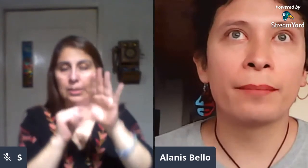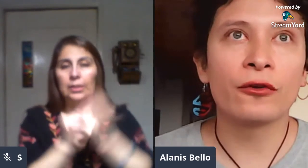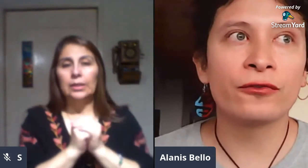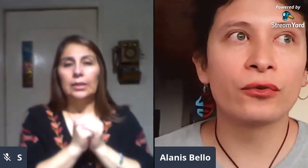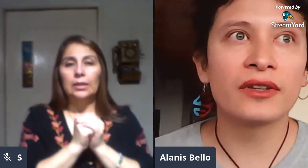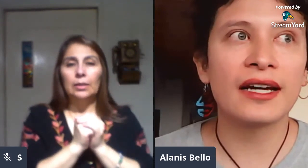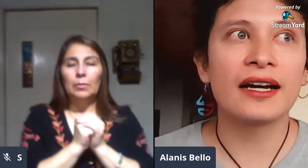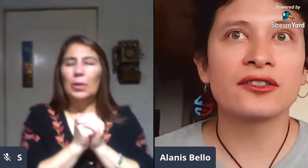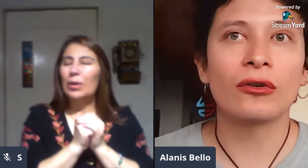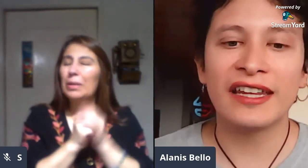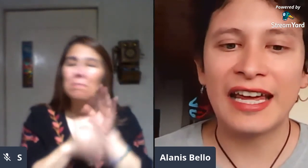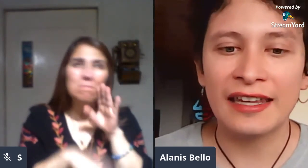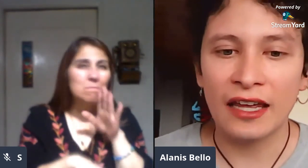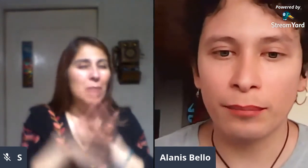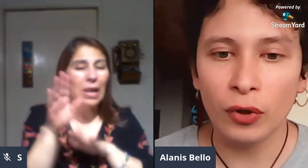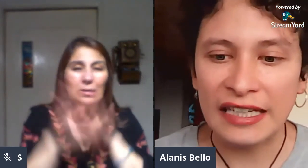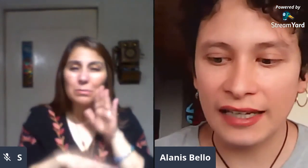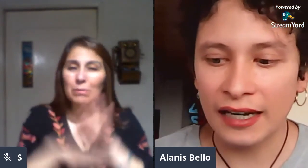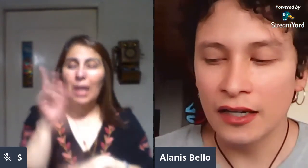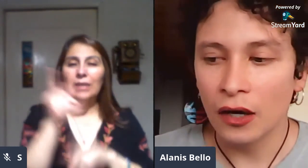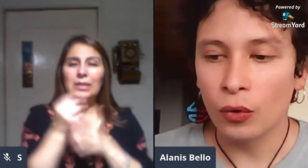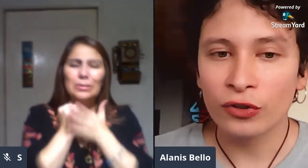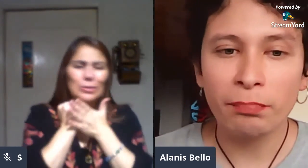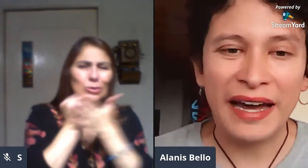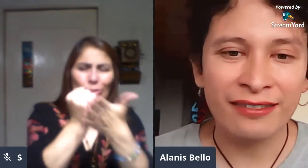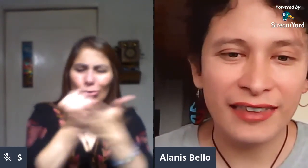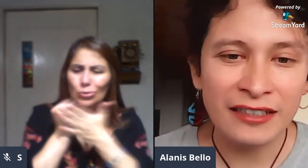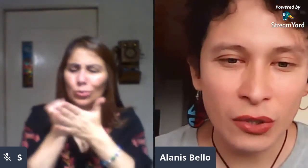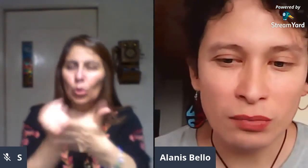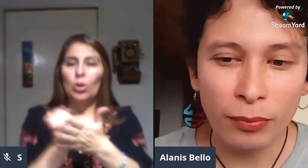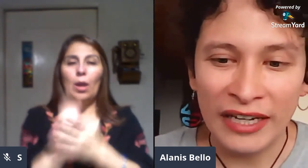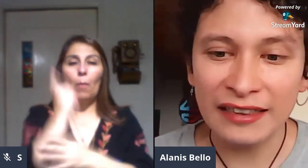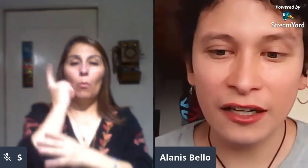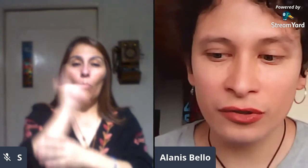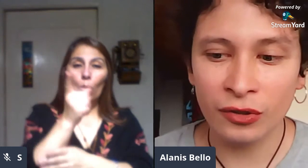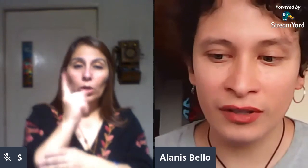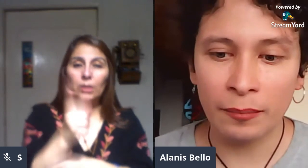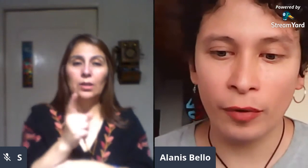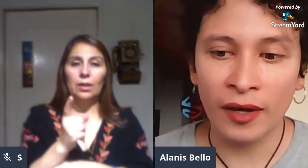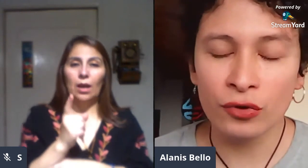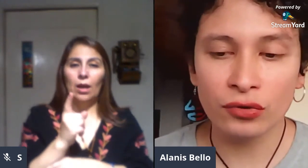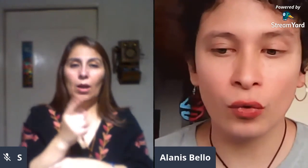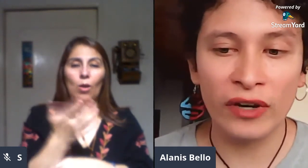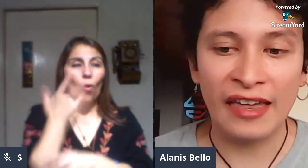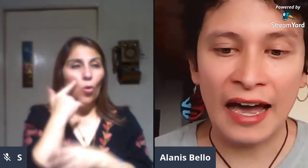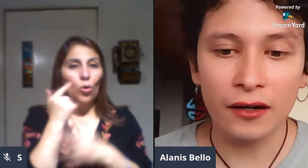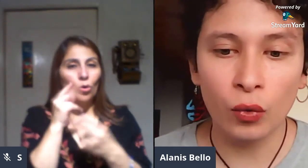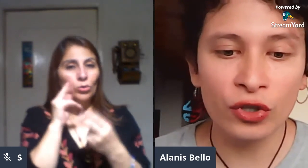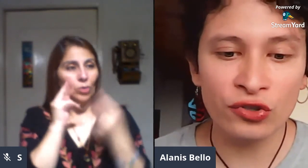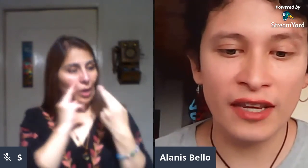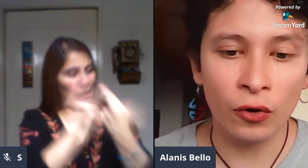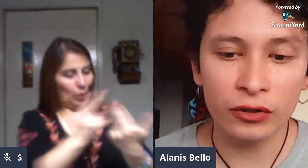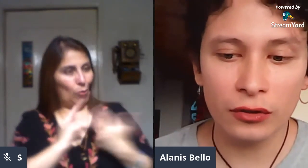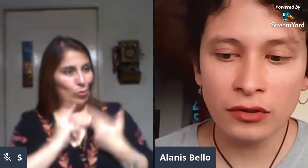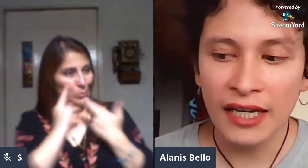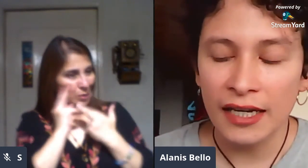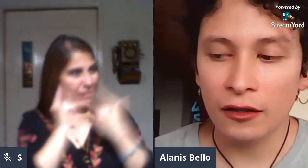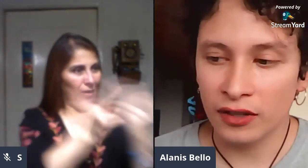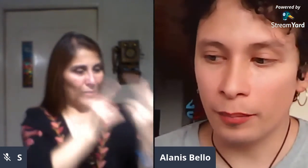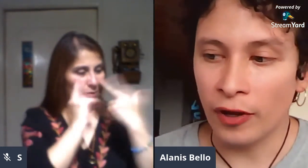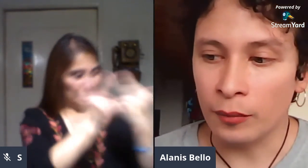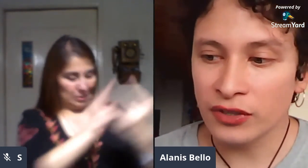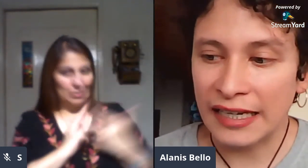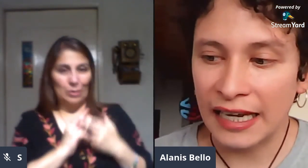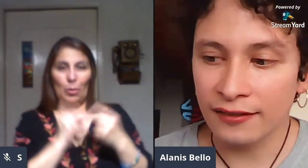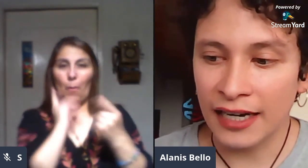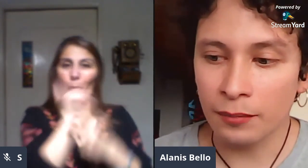una profunda solidaridad política, unos parentescos políticos donde podamos cuidar unos de otros y